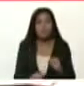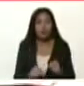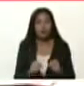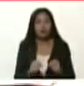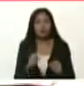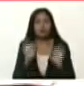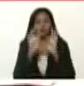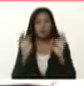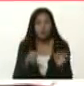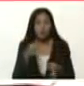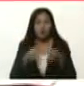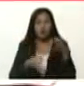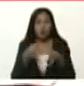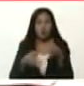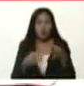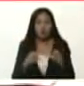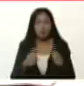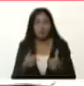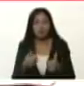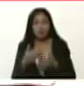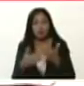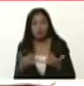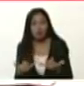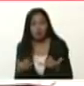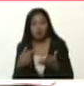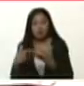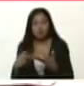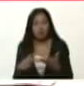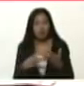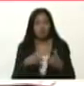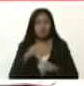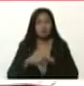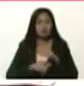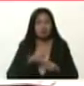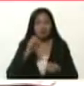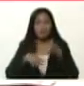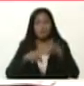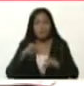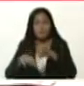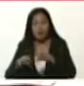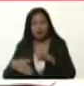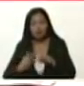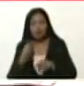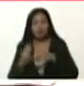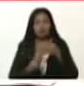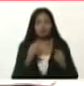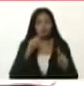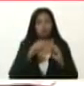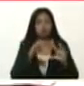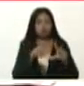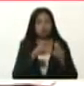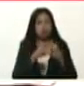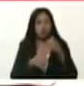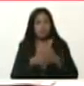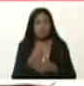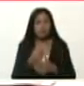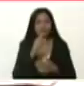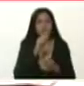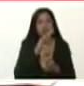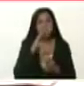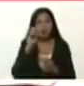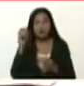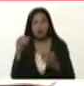justa la materia prima derivada de los diferentes ciclos de siembra y cosecha, estimando la adquisición de más de